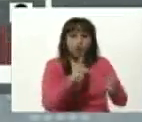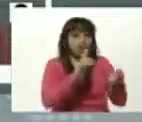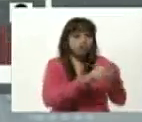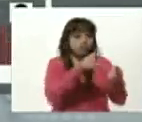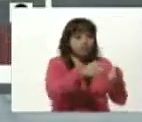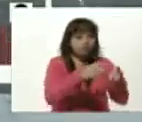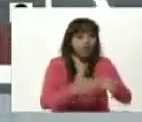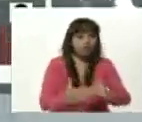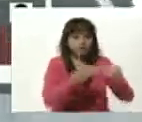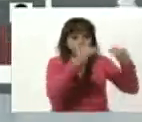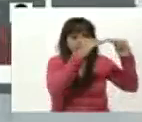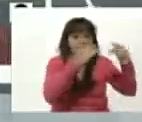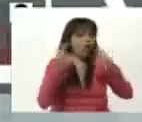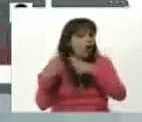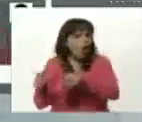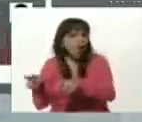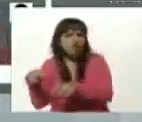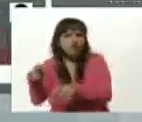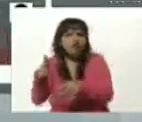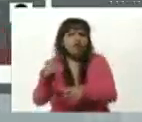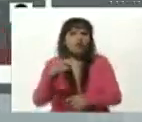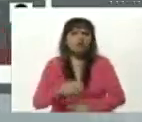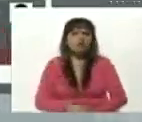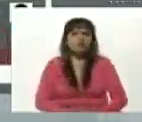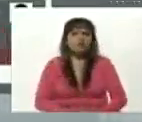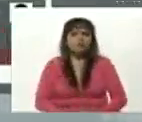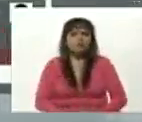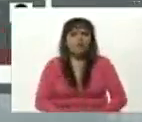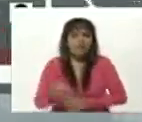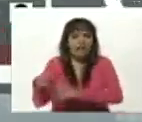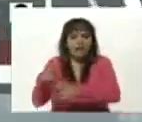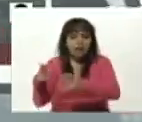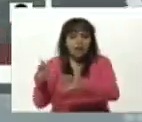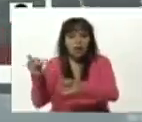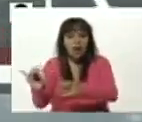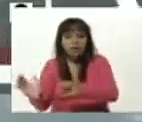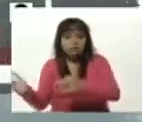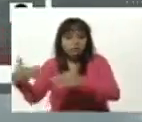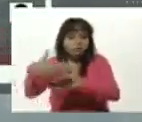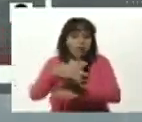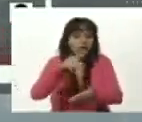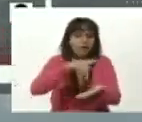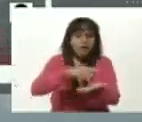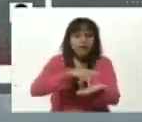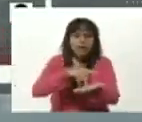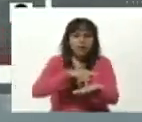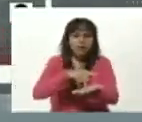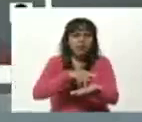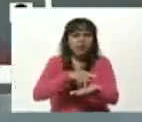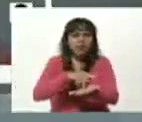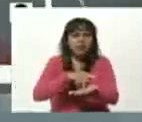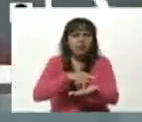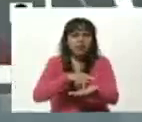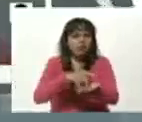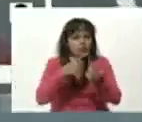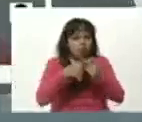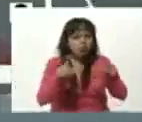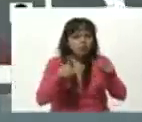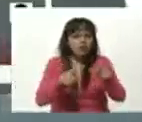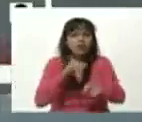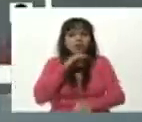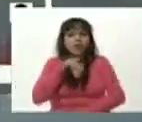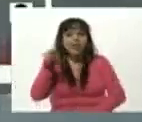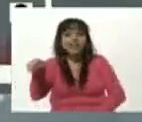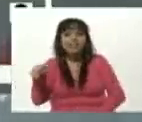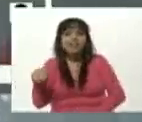y el río Alpargatón, que influye sobre la parroquia Urabá. Históricamente, presidente, ese